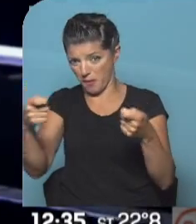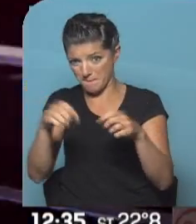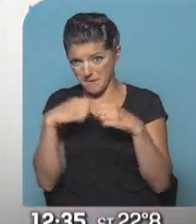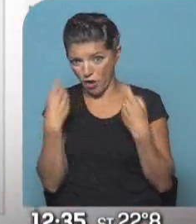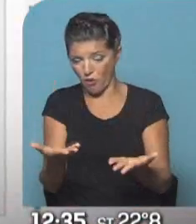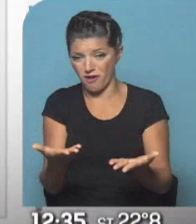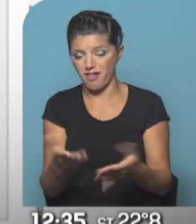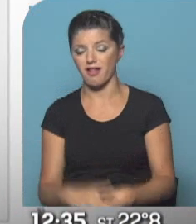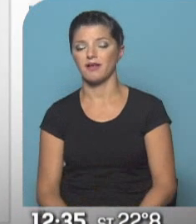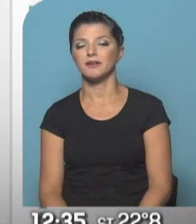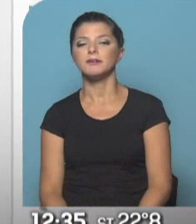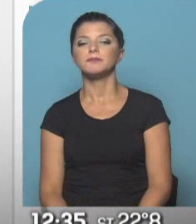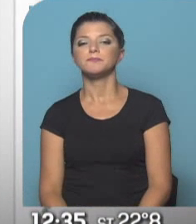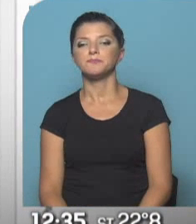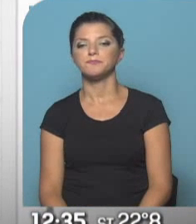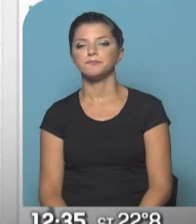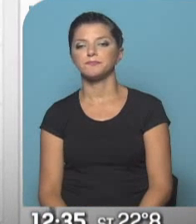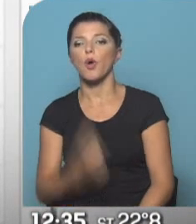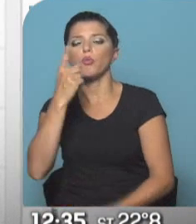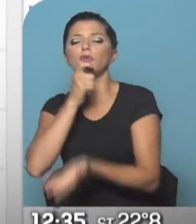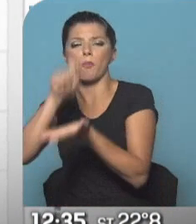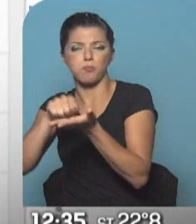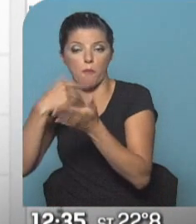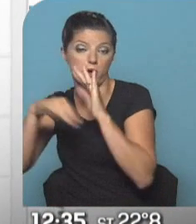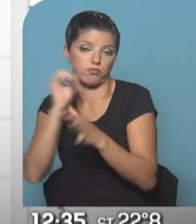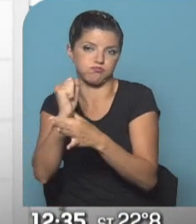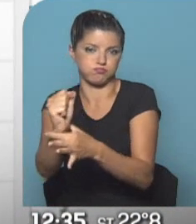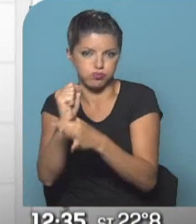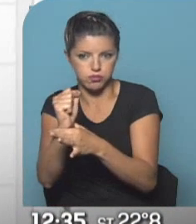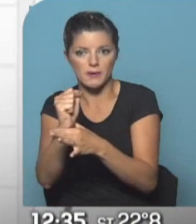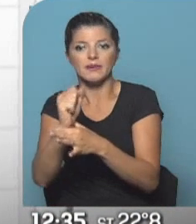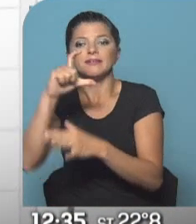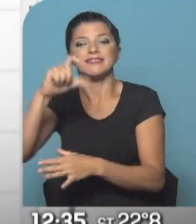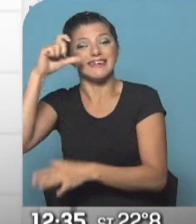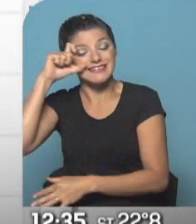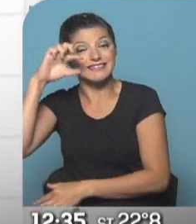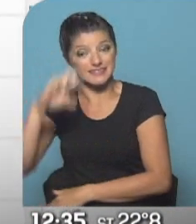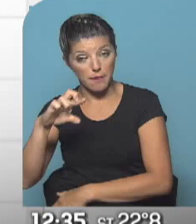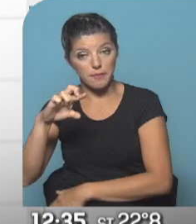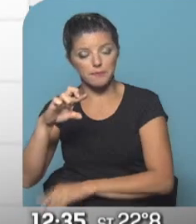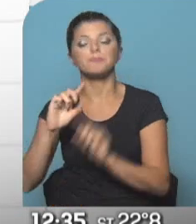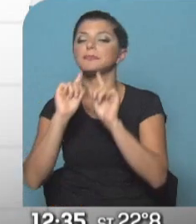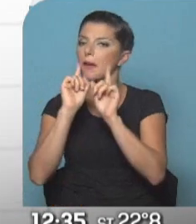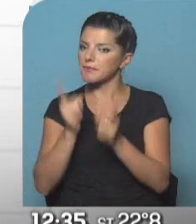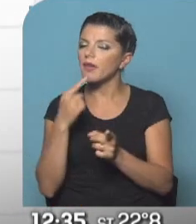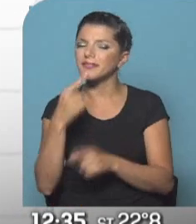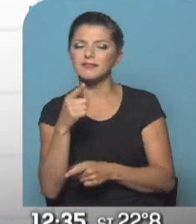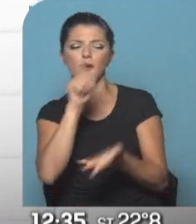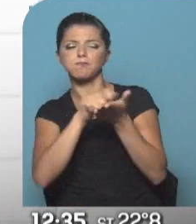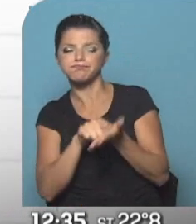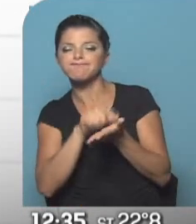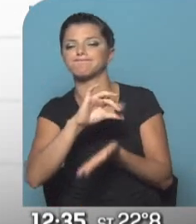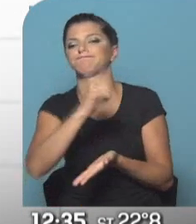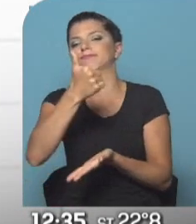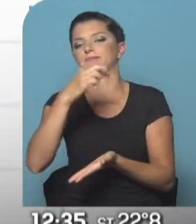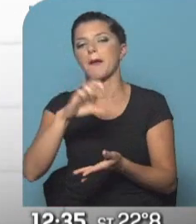genera. Una de las consultoras más respetadas, el CEP, Centro de Estudios Públicos, también da ganadora a Piñera con